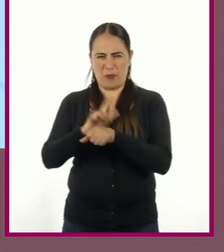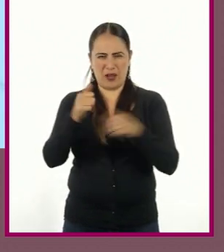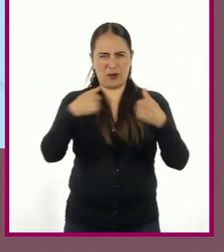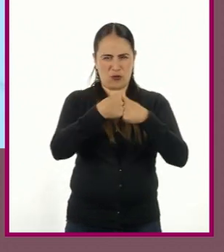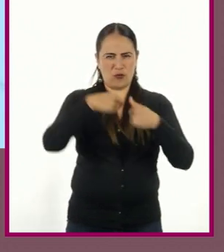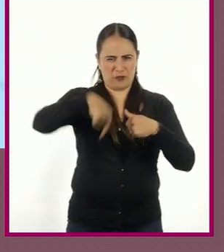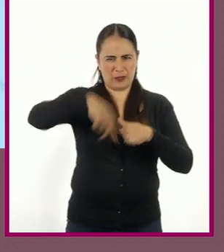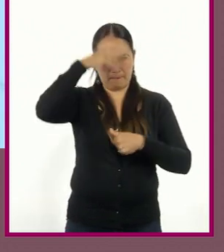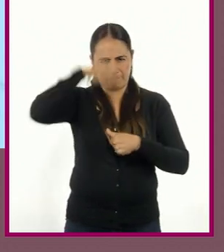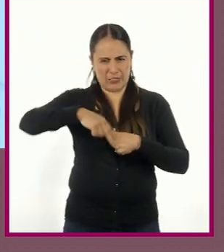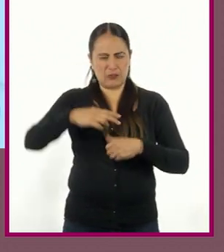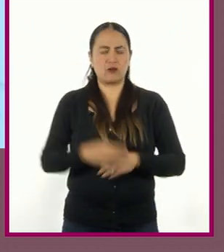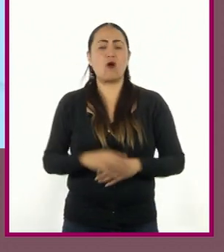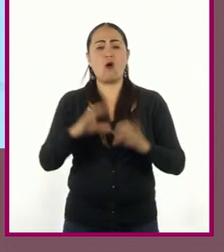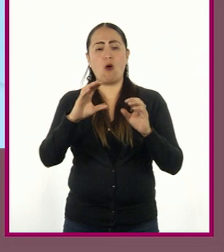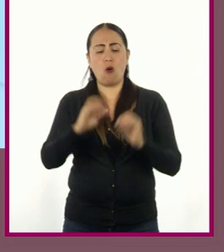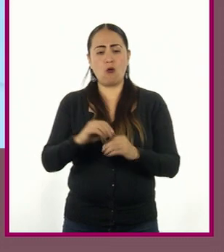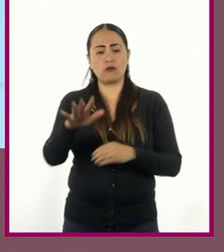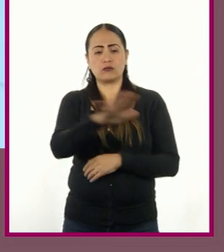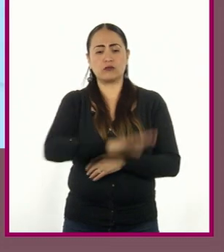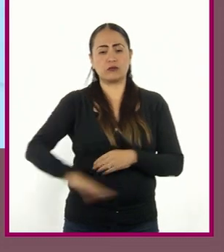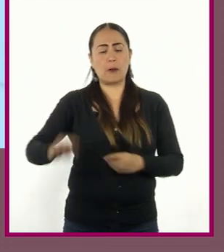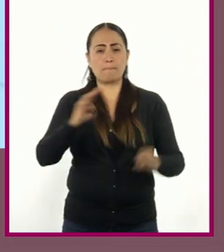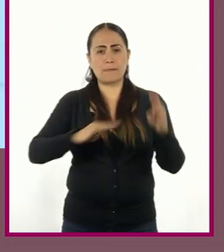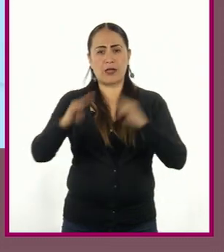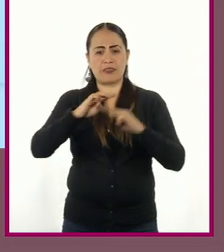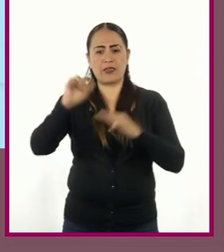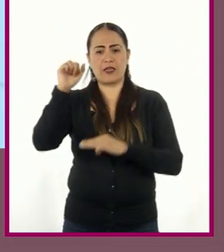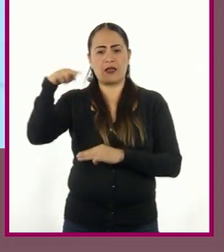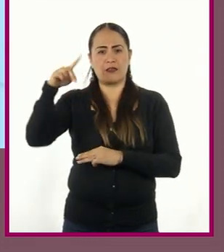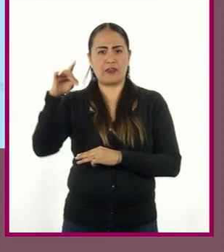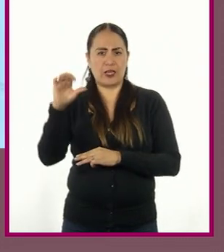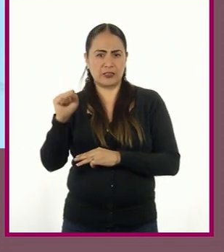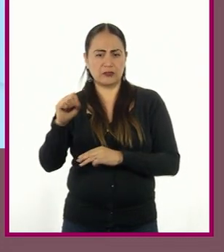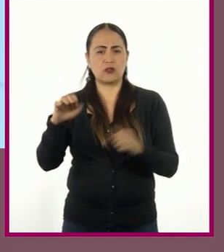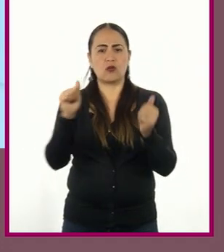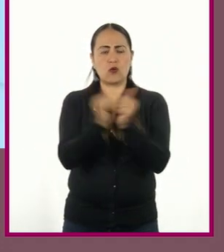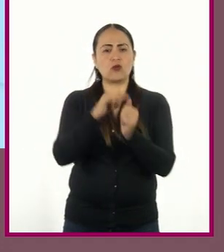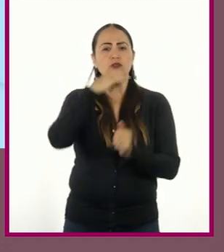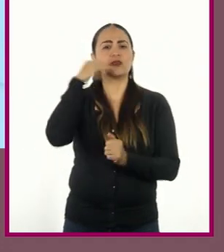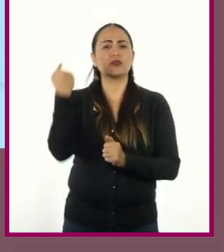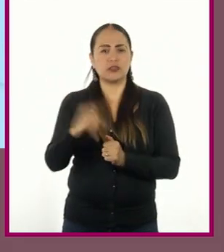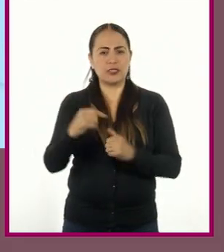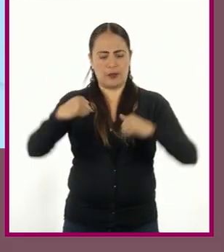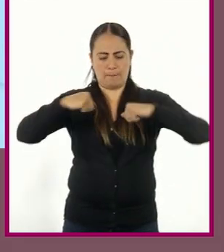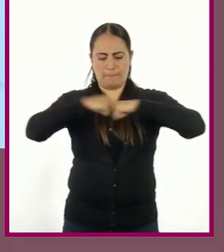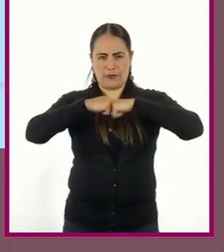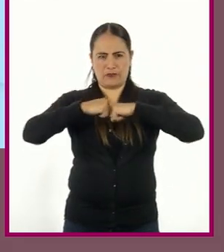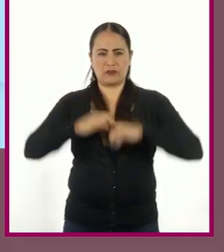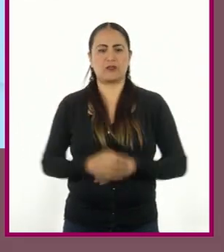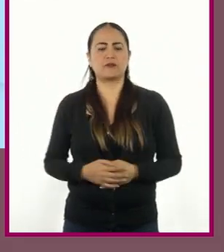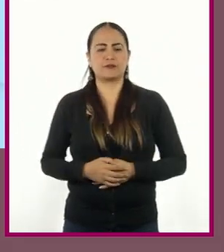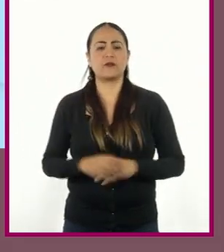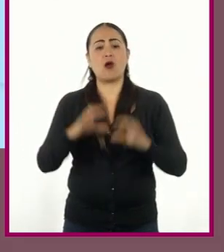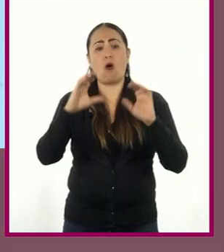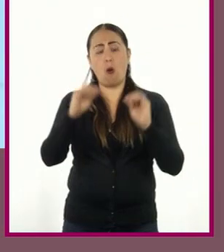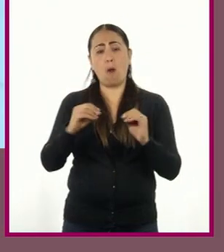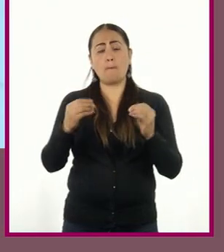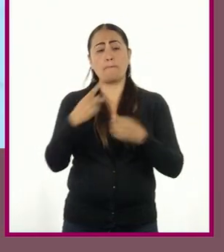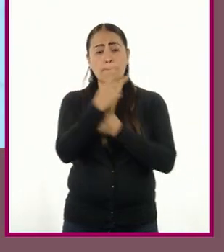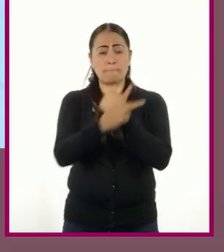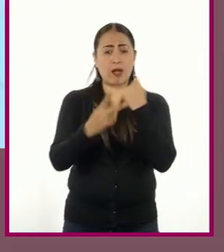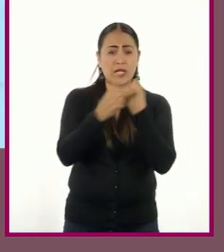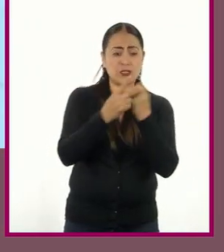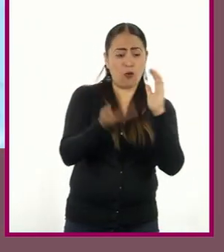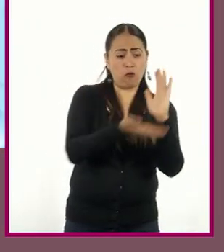la cordillera de los Andes, que sirve de frontera entre Argentina y Chile. Por otro lado, a las fronteras que establecen los países